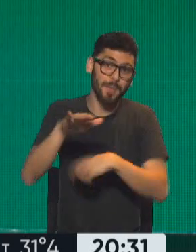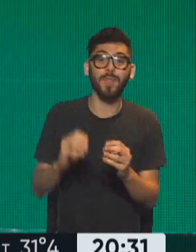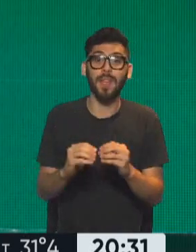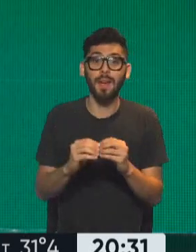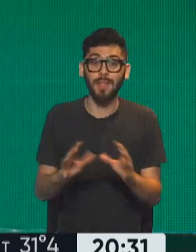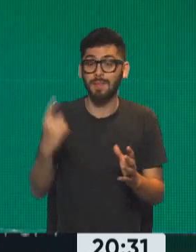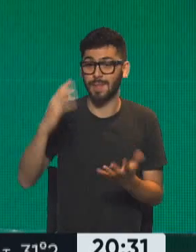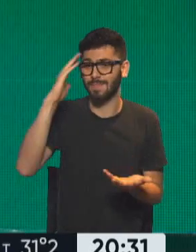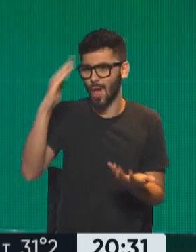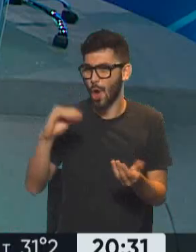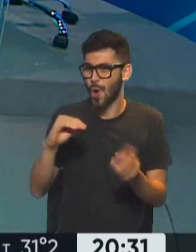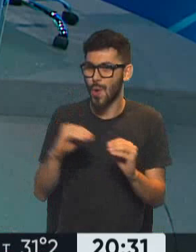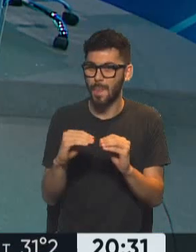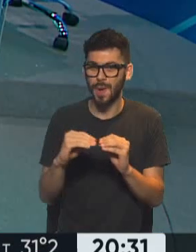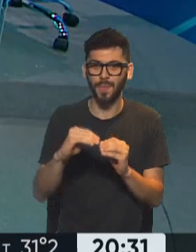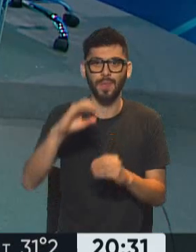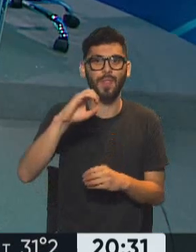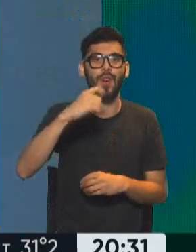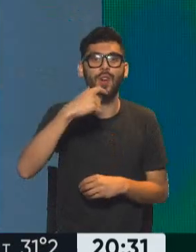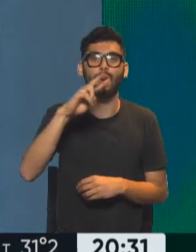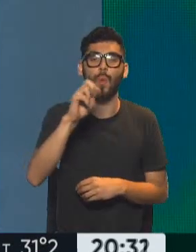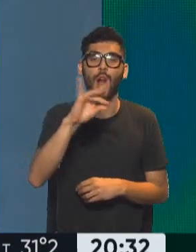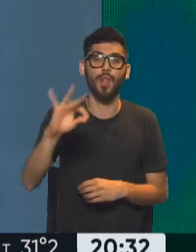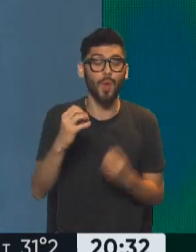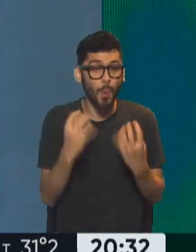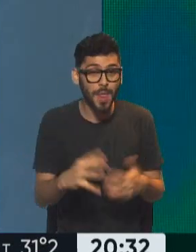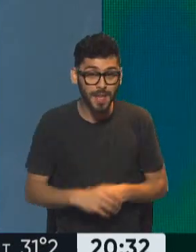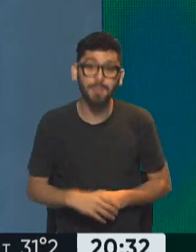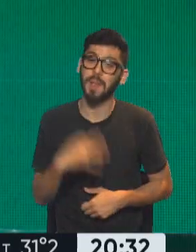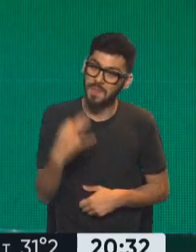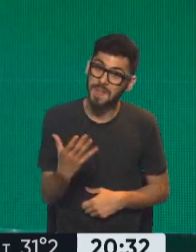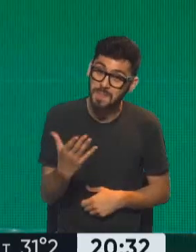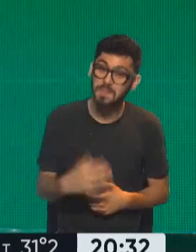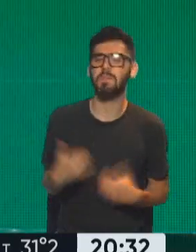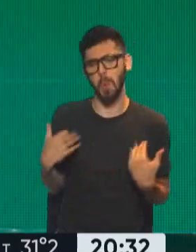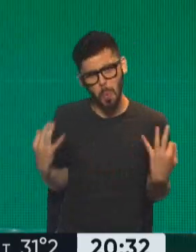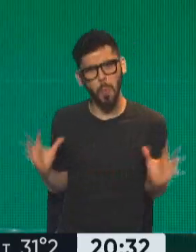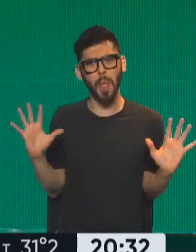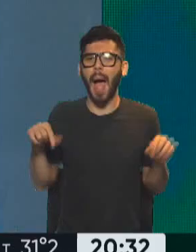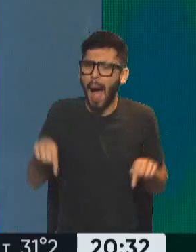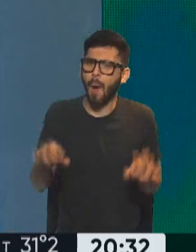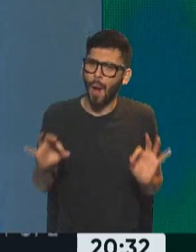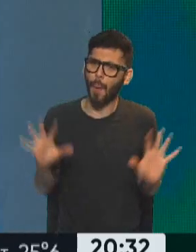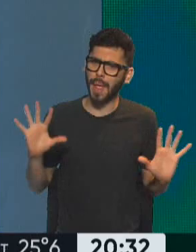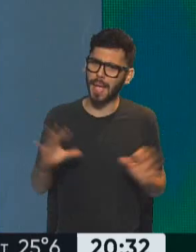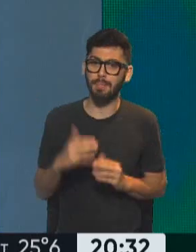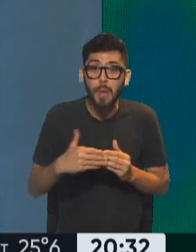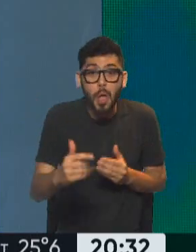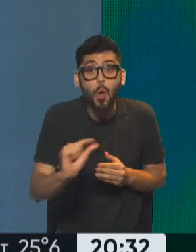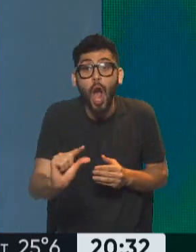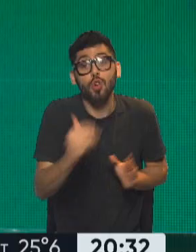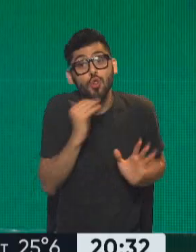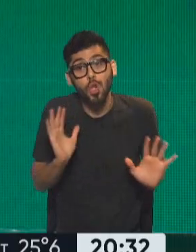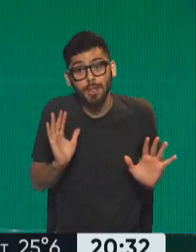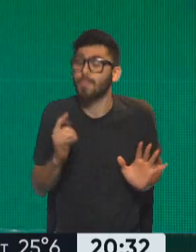saludando a nuestros compañeros osvaldo como estas como maestros todo bien bien por ahora bien por ahora bien ahora no se sabe dentro después